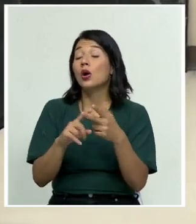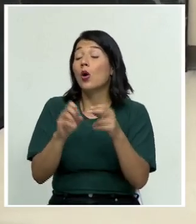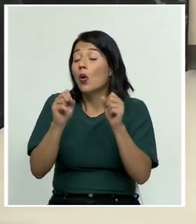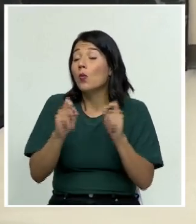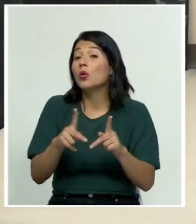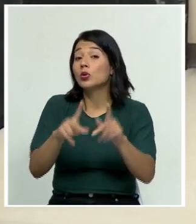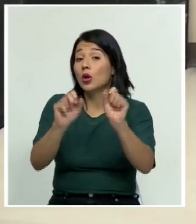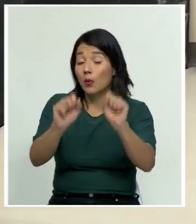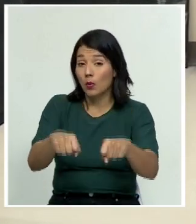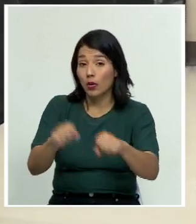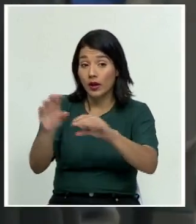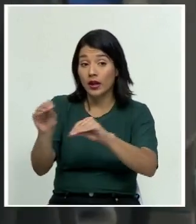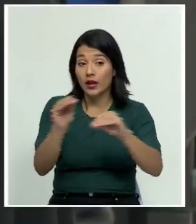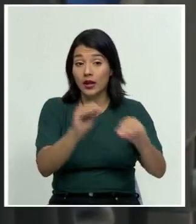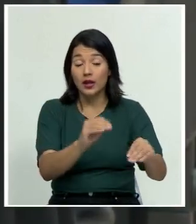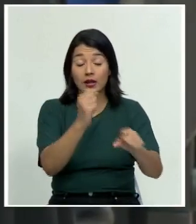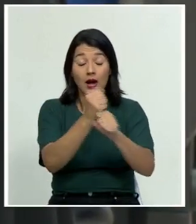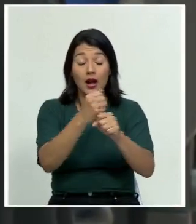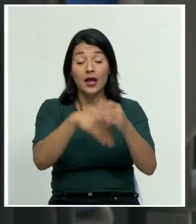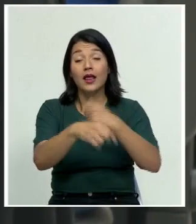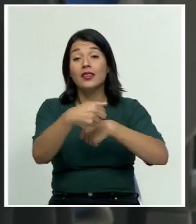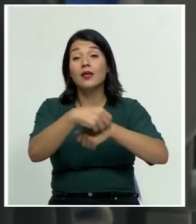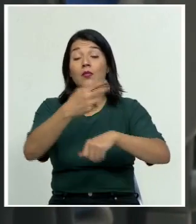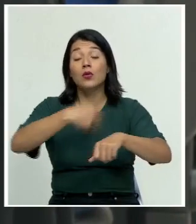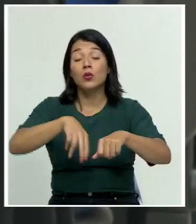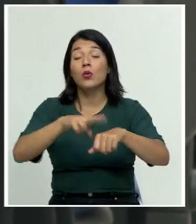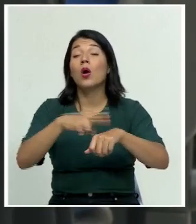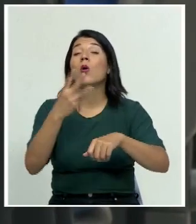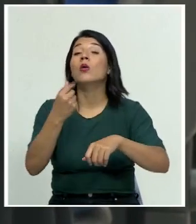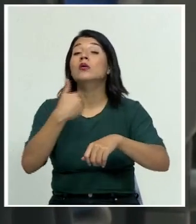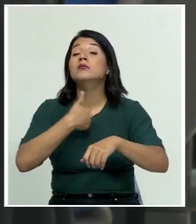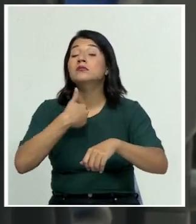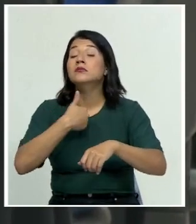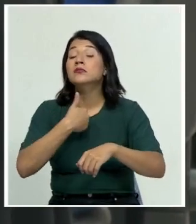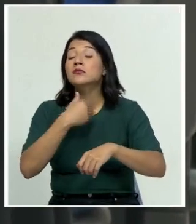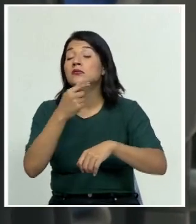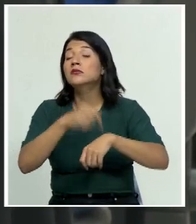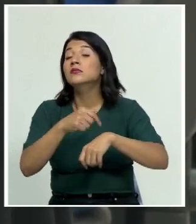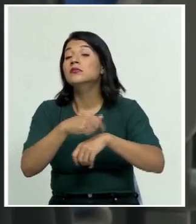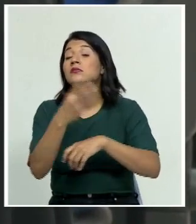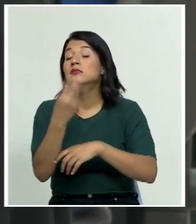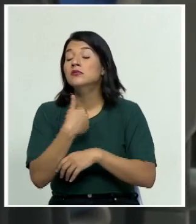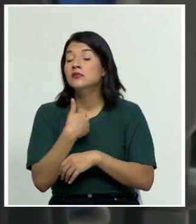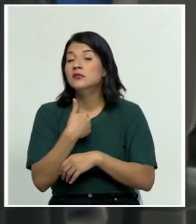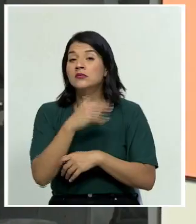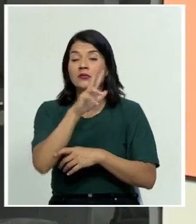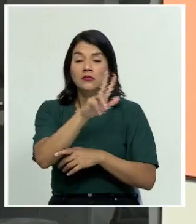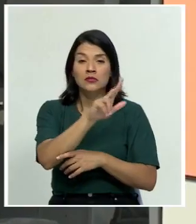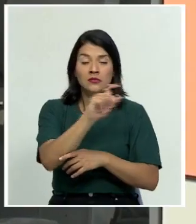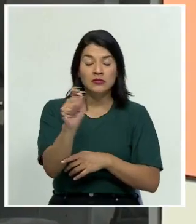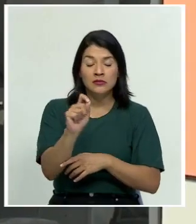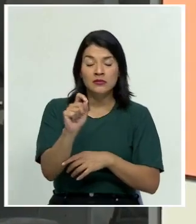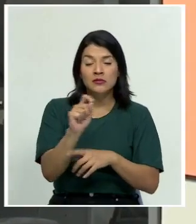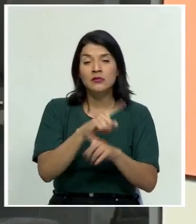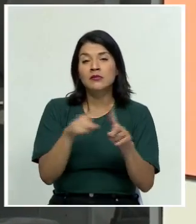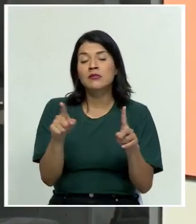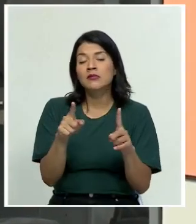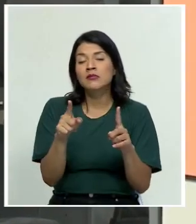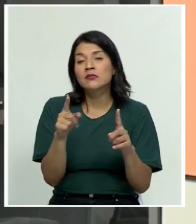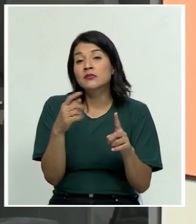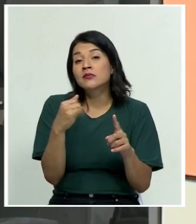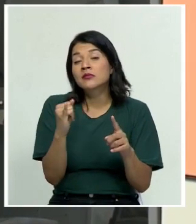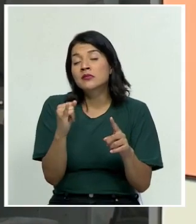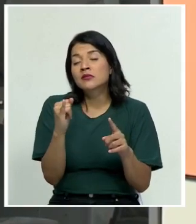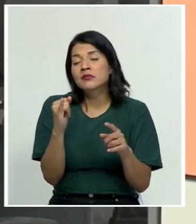jornada normal en un periodo de 3 meses si al empleado le parece que esta jornada no es apta para su desempeño,